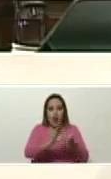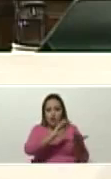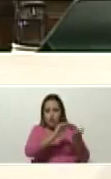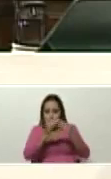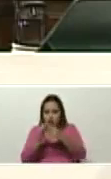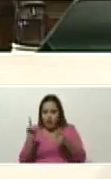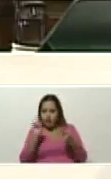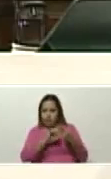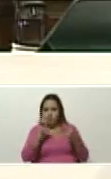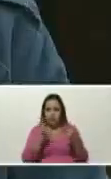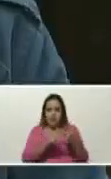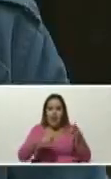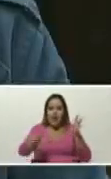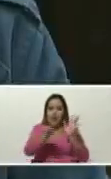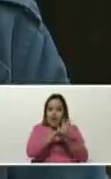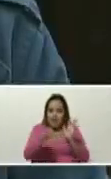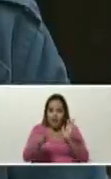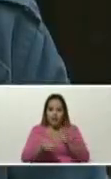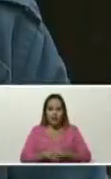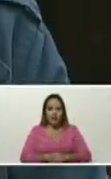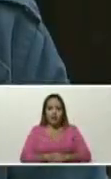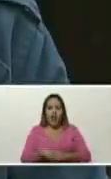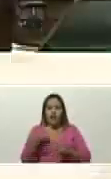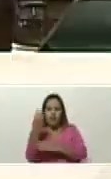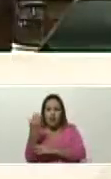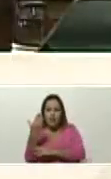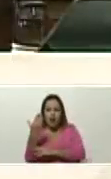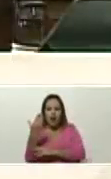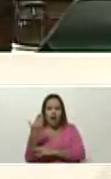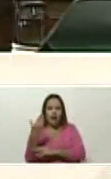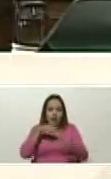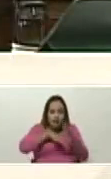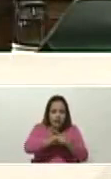del Parlamento Comunal,